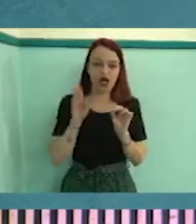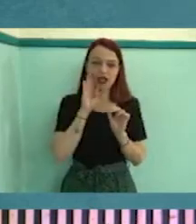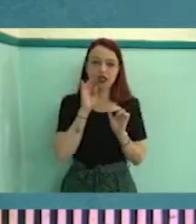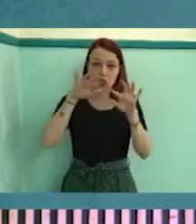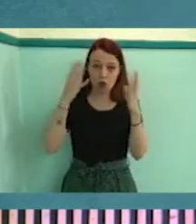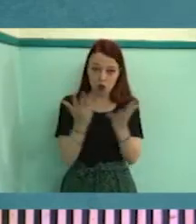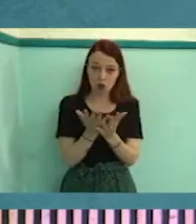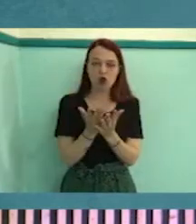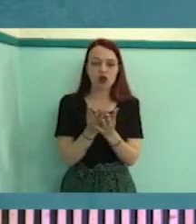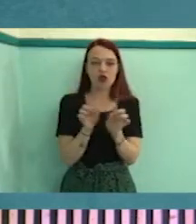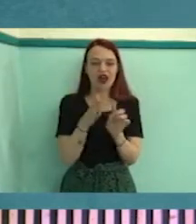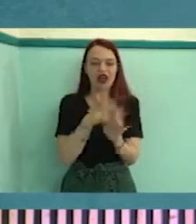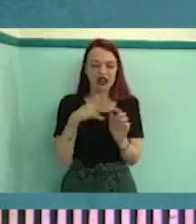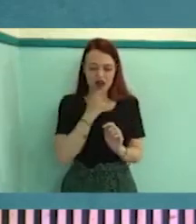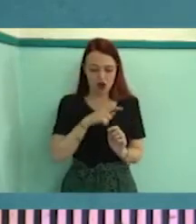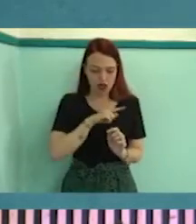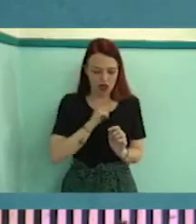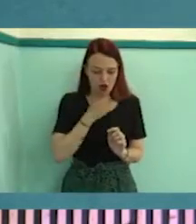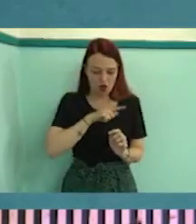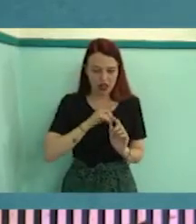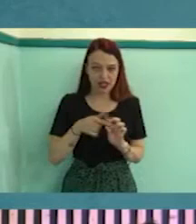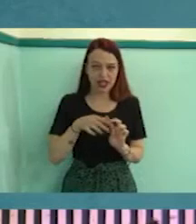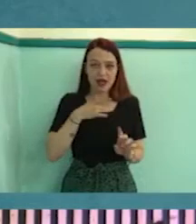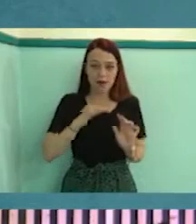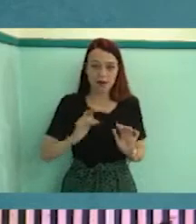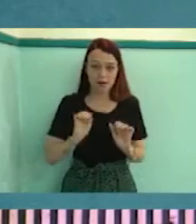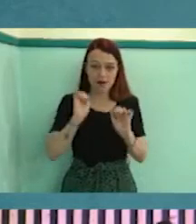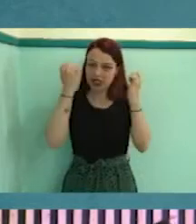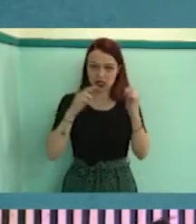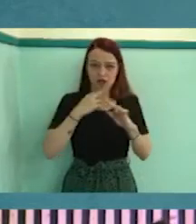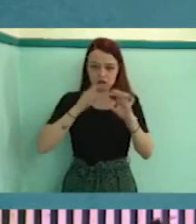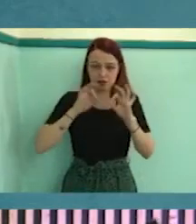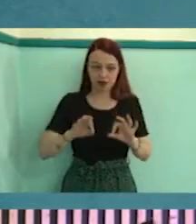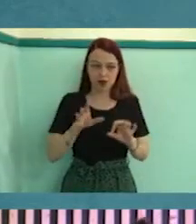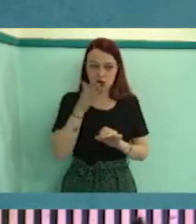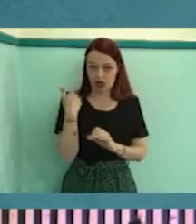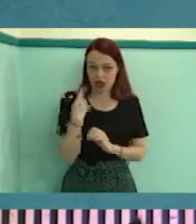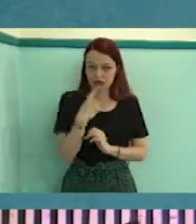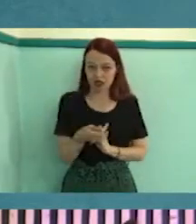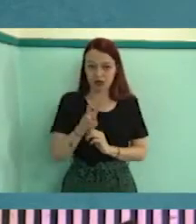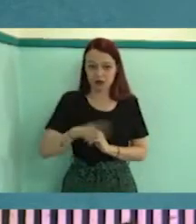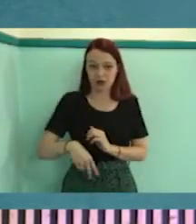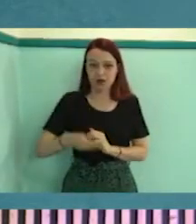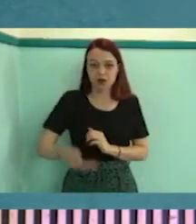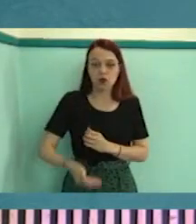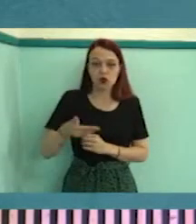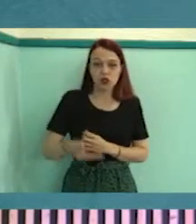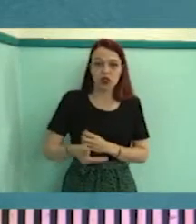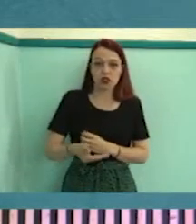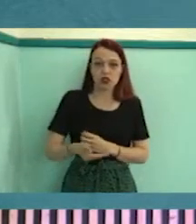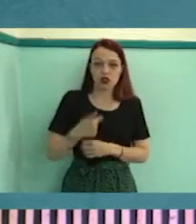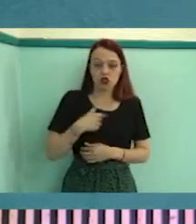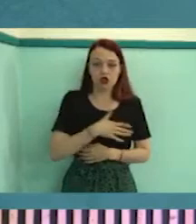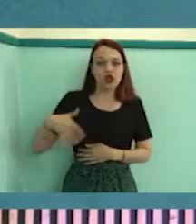invita constantemente a odiarte Amarte es una Revolución y Es realmente importante que como decíamos no decidamos En qué posición queremos estar